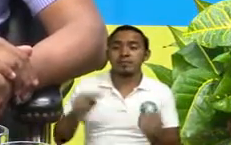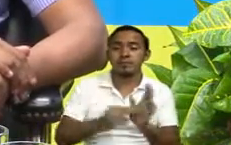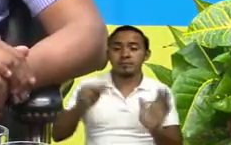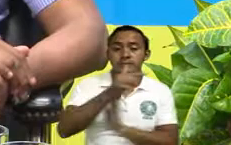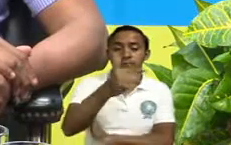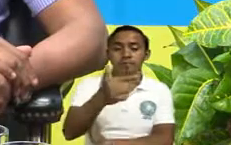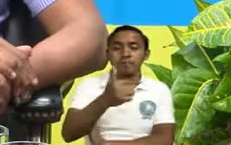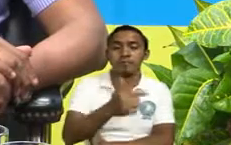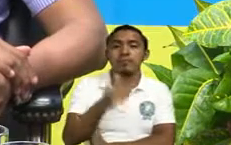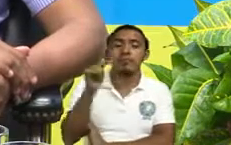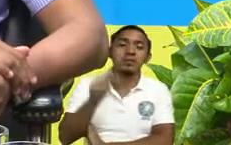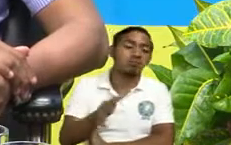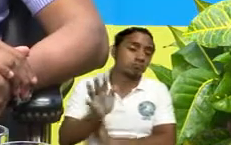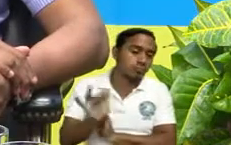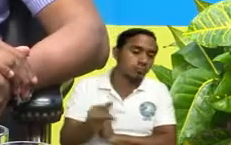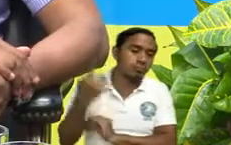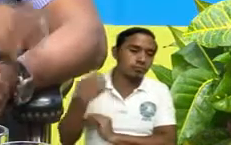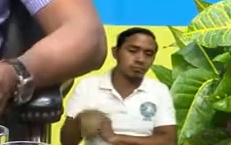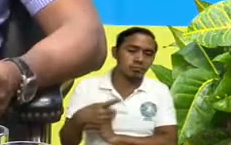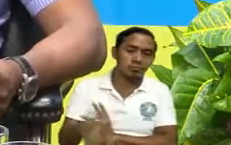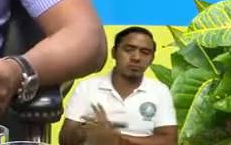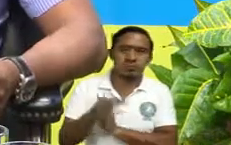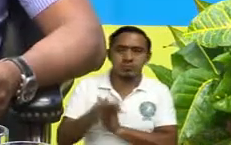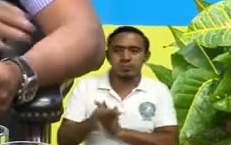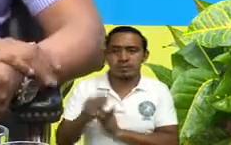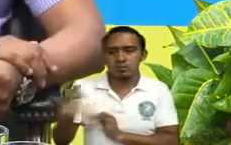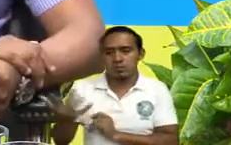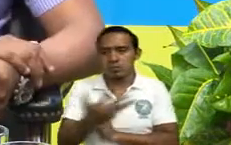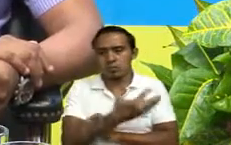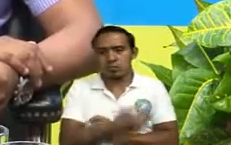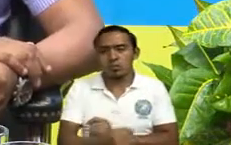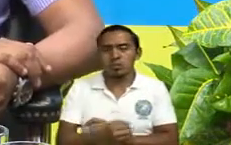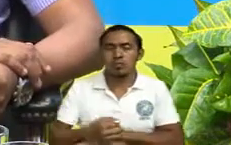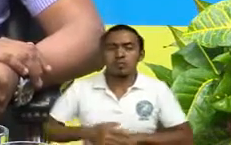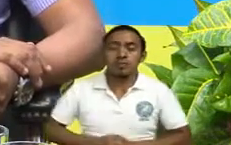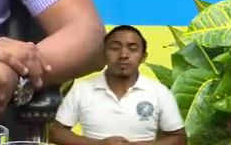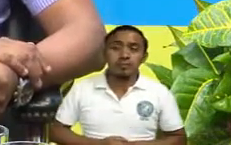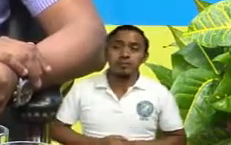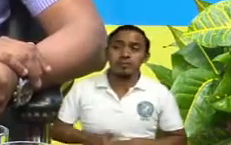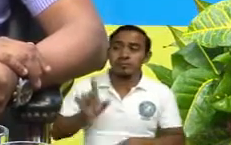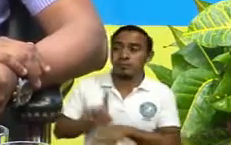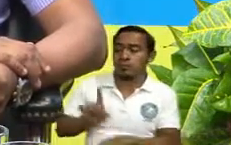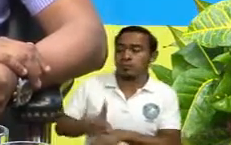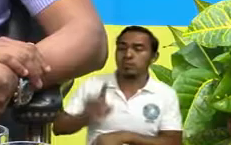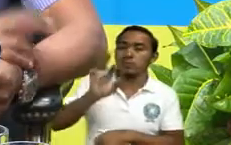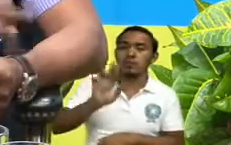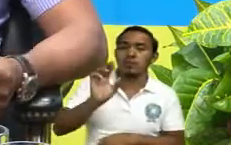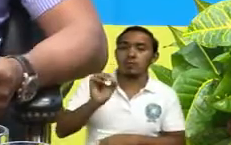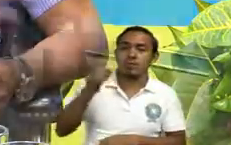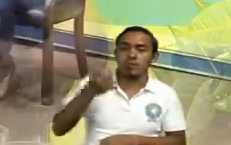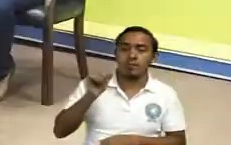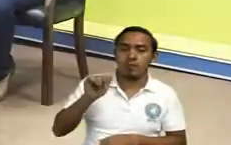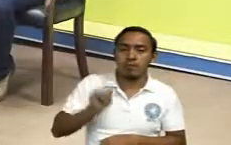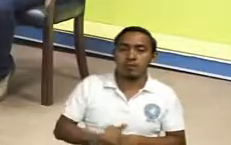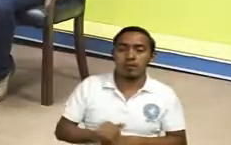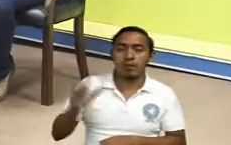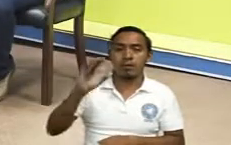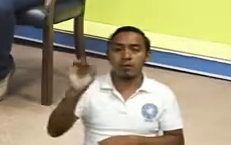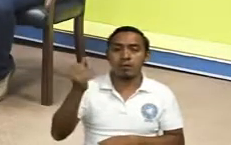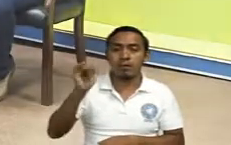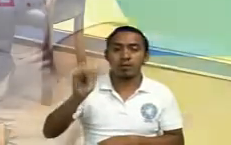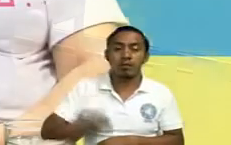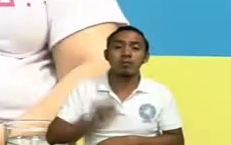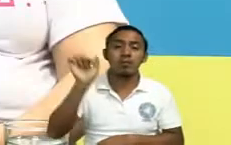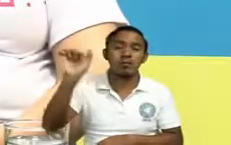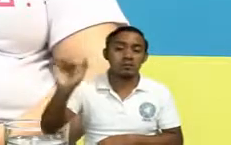2007 y que ha sido un derecho garantizado por todos estos años. Estamos con la doctora Rosana Casco, quien es